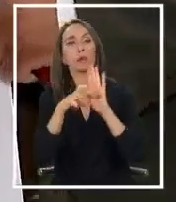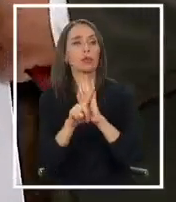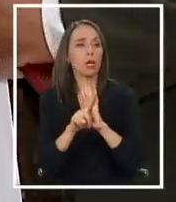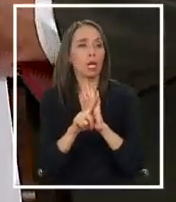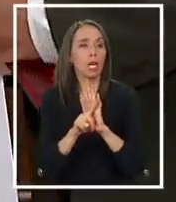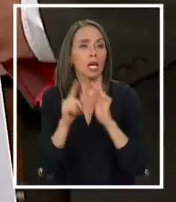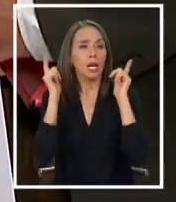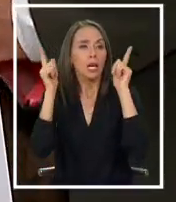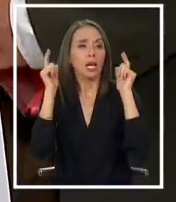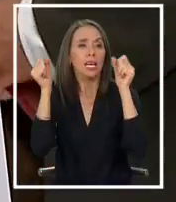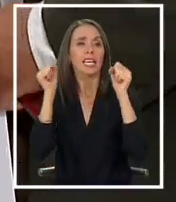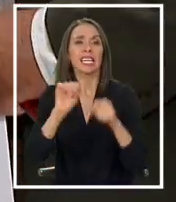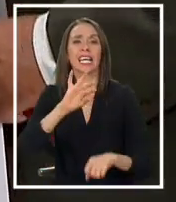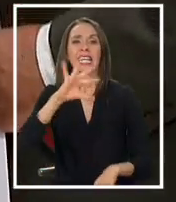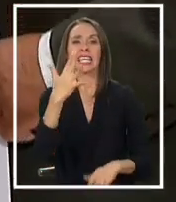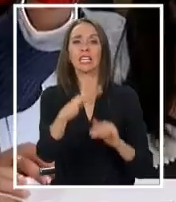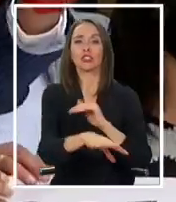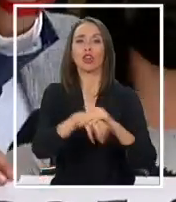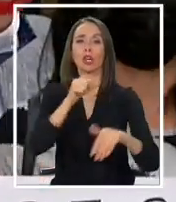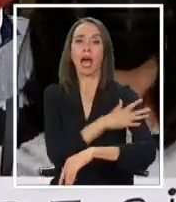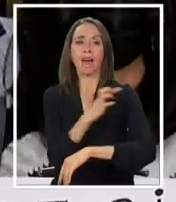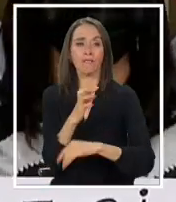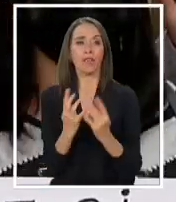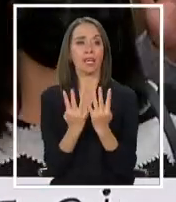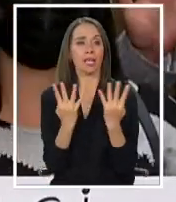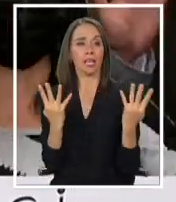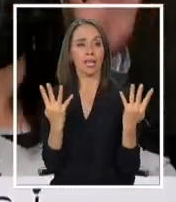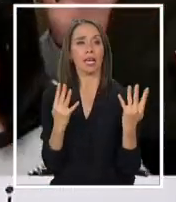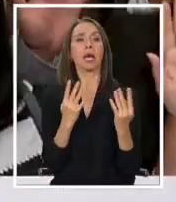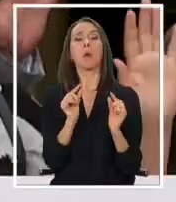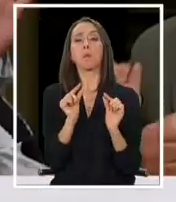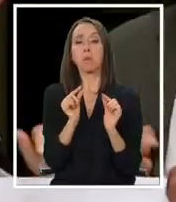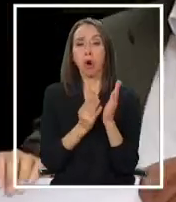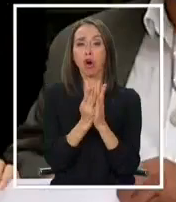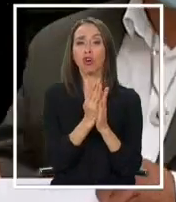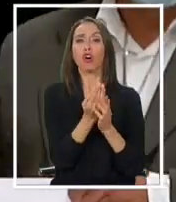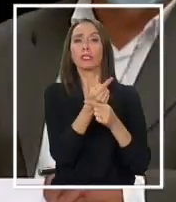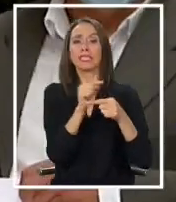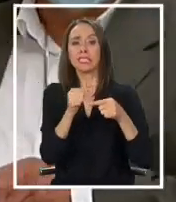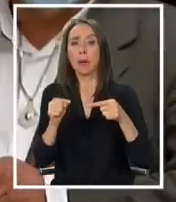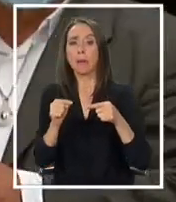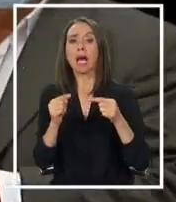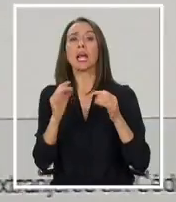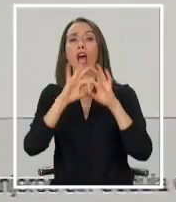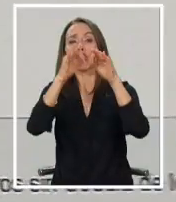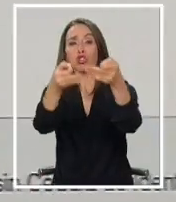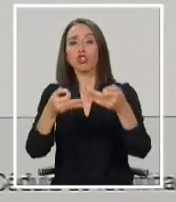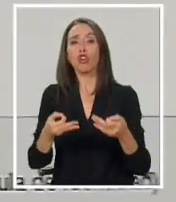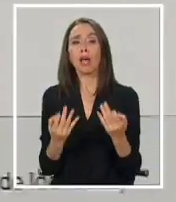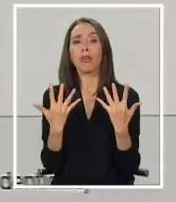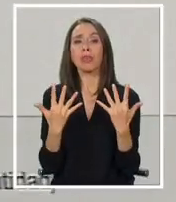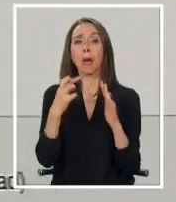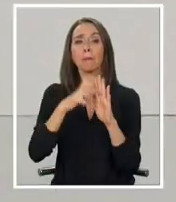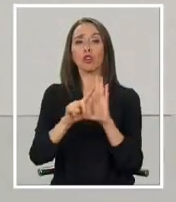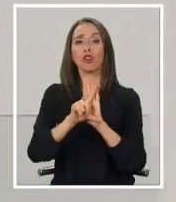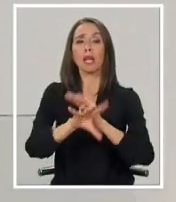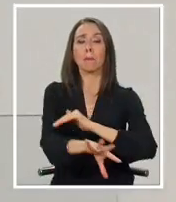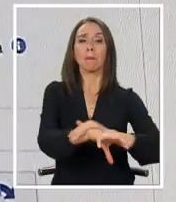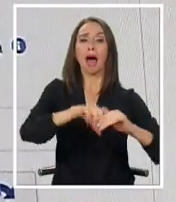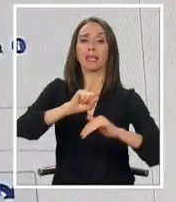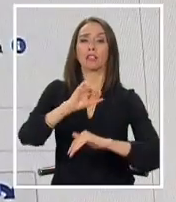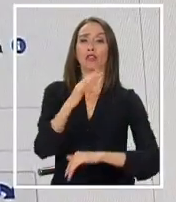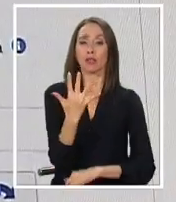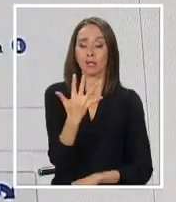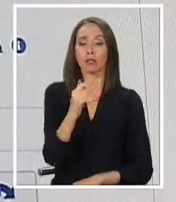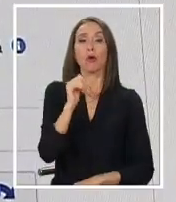retiro. Una iniciativa que comenzó tímidamente y que con el pasar de las semanas sumará en total 10 proyectos de ley. El último será